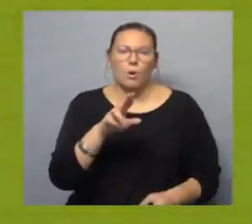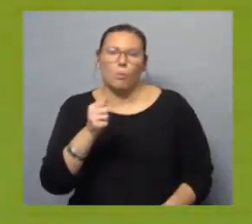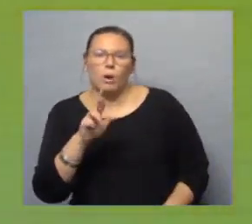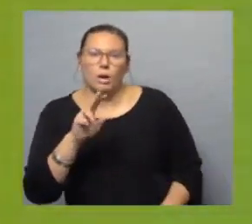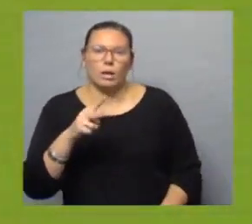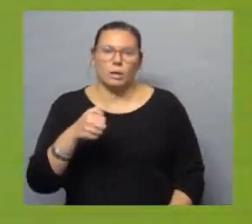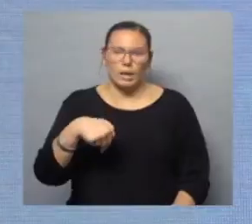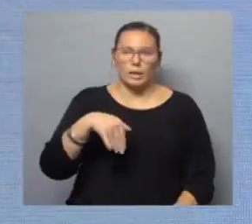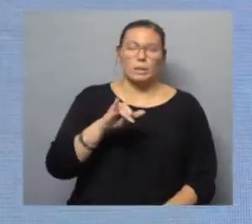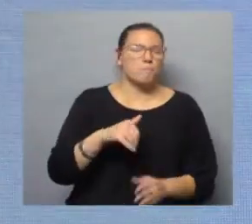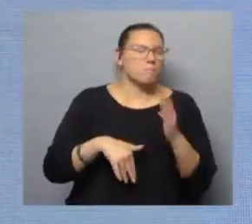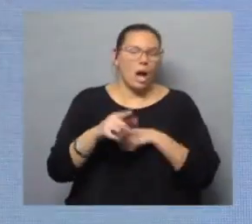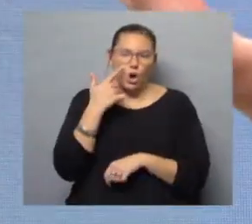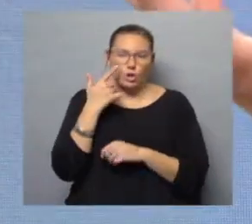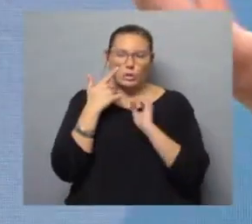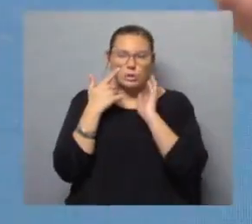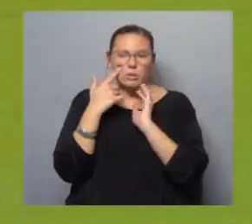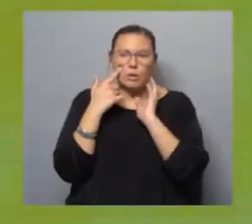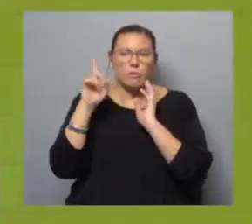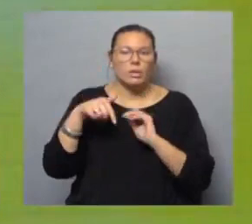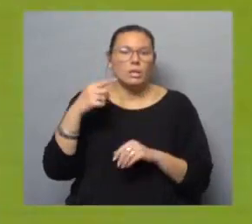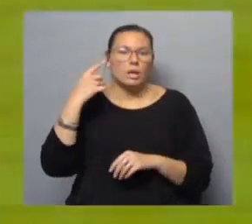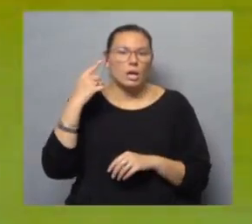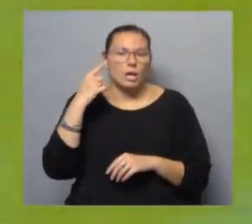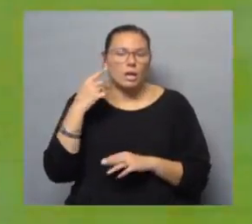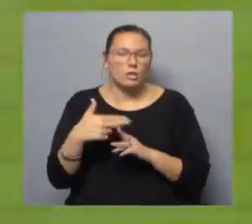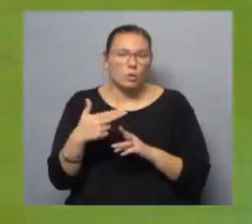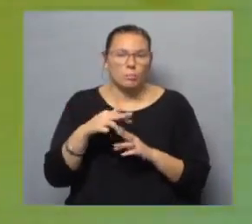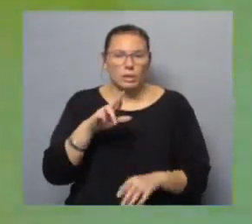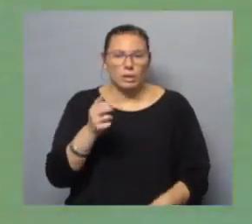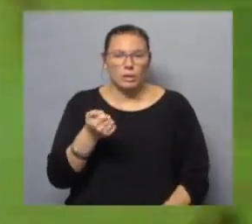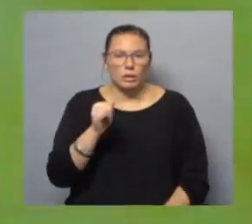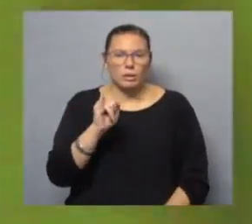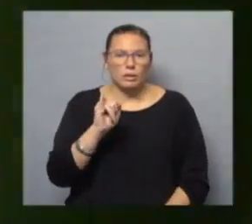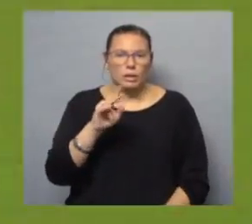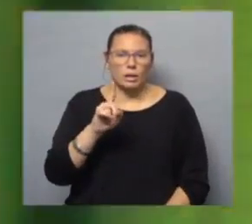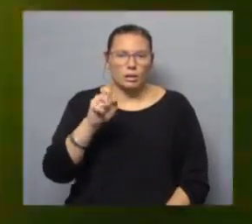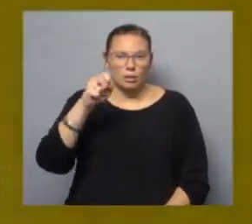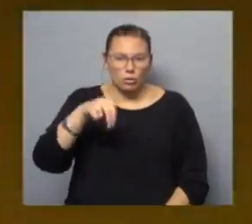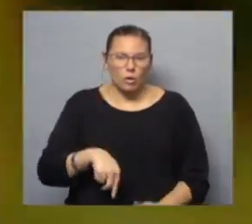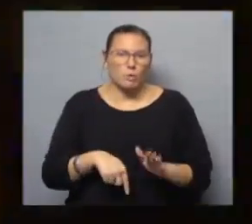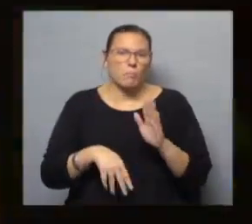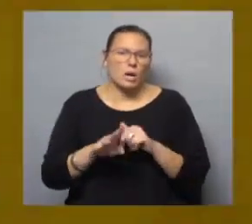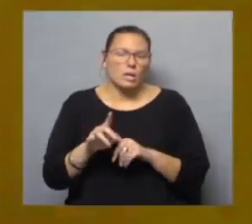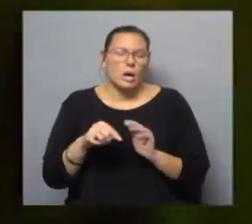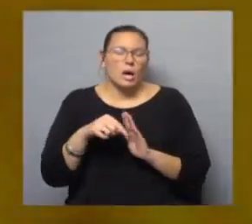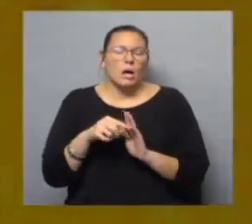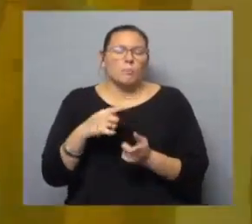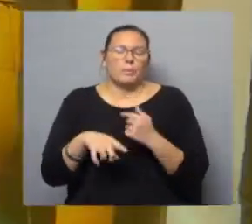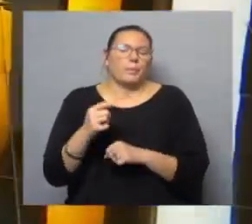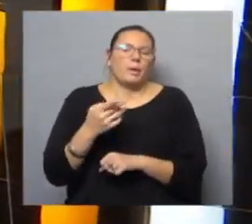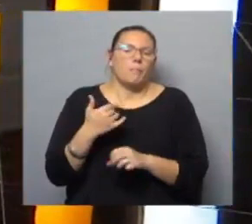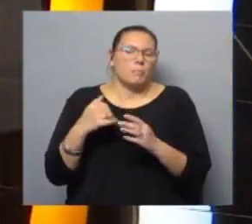el más conocido de Uruguay. Me surge el nombre de acuífero Raigón, un poco más al sur, como otro de los importantes, sí, pero no le voy a pedir